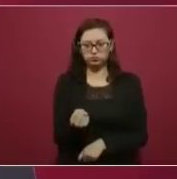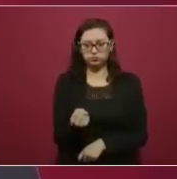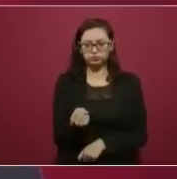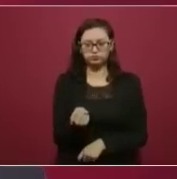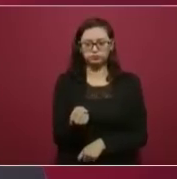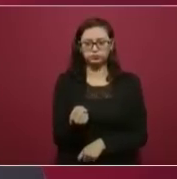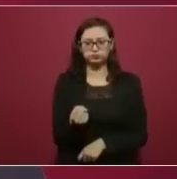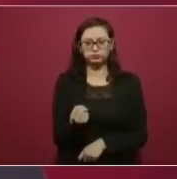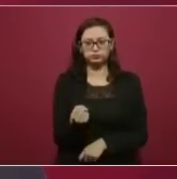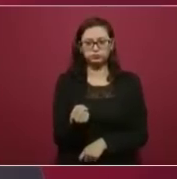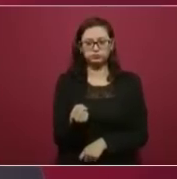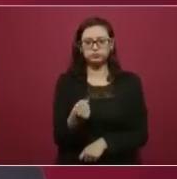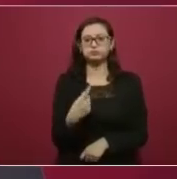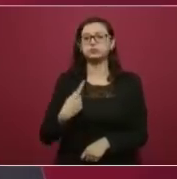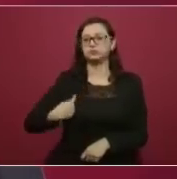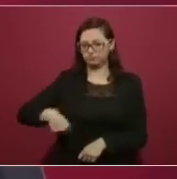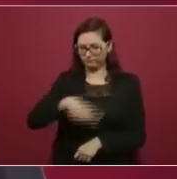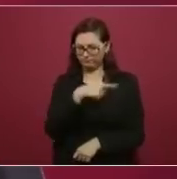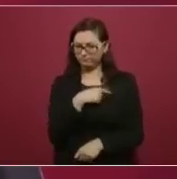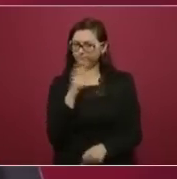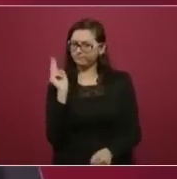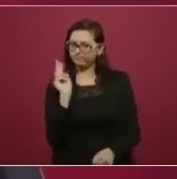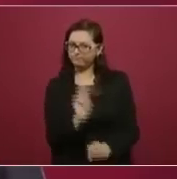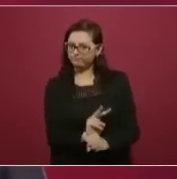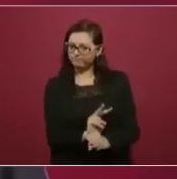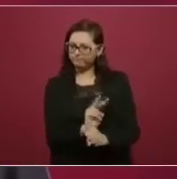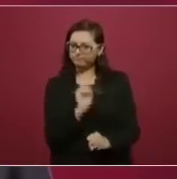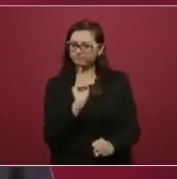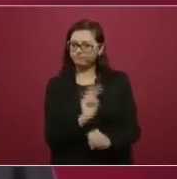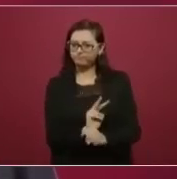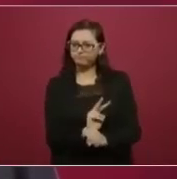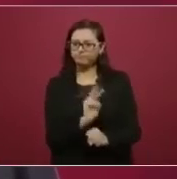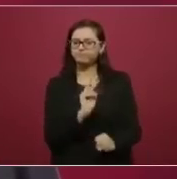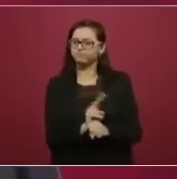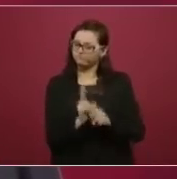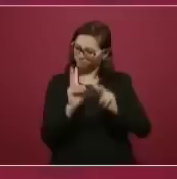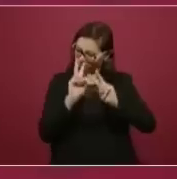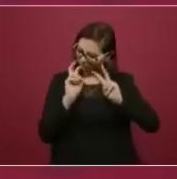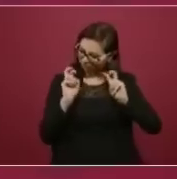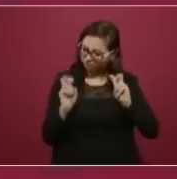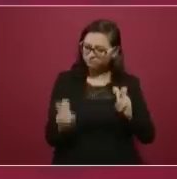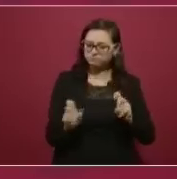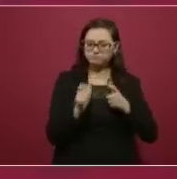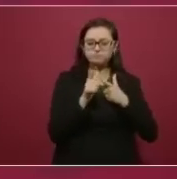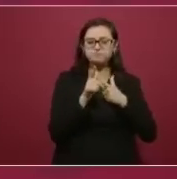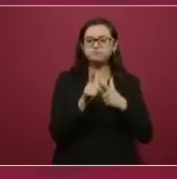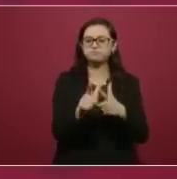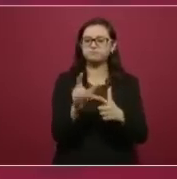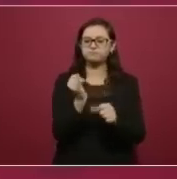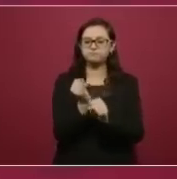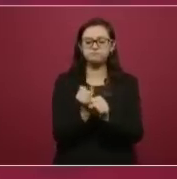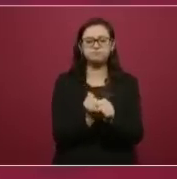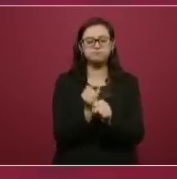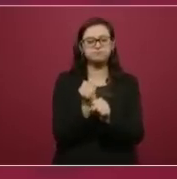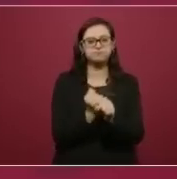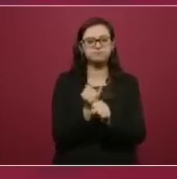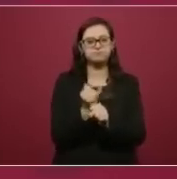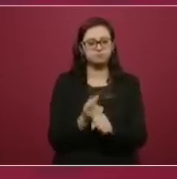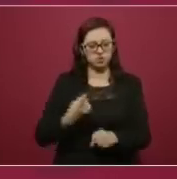porque vamos a dar seguimiento a este tema. Se está haciendo un esfuerzo